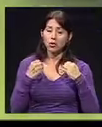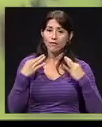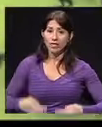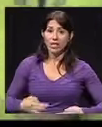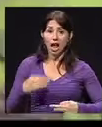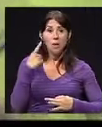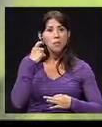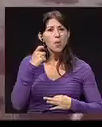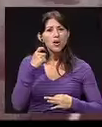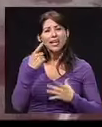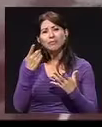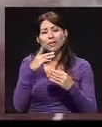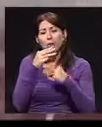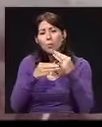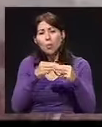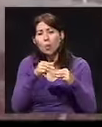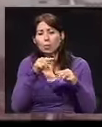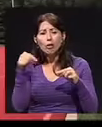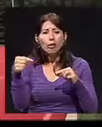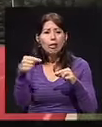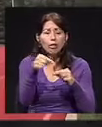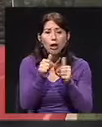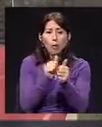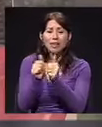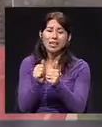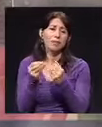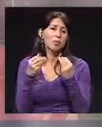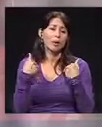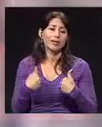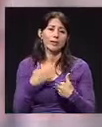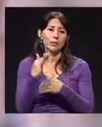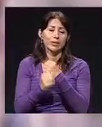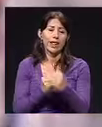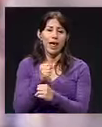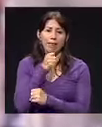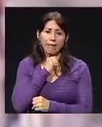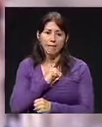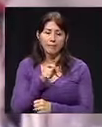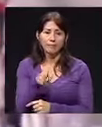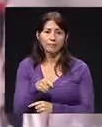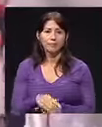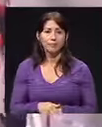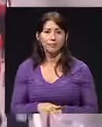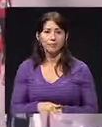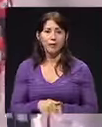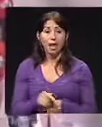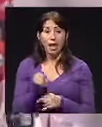física, ya que viajar por el mundo y competir resulta muy desgastante a su edad.